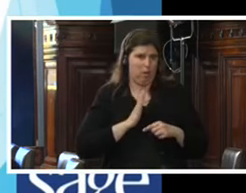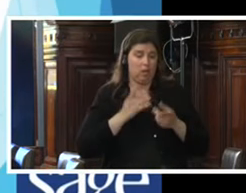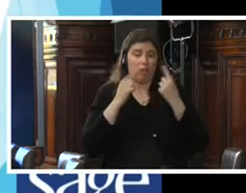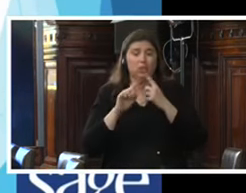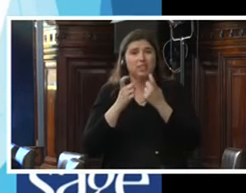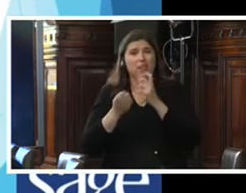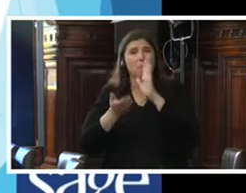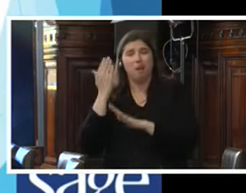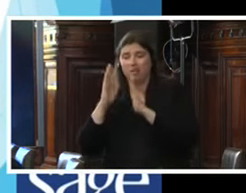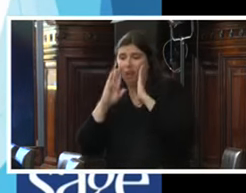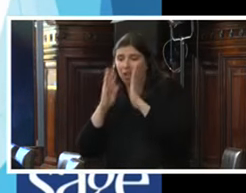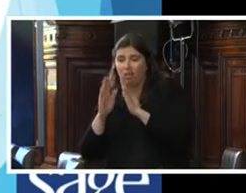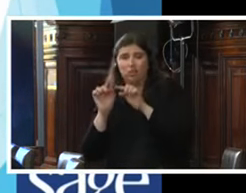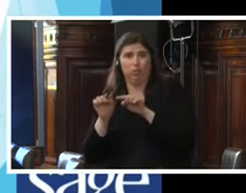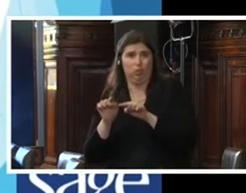en